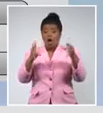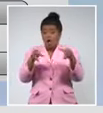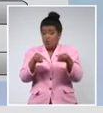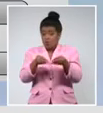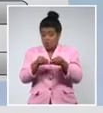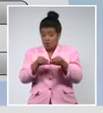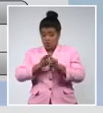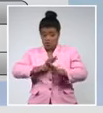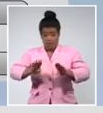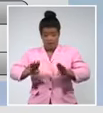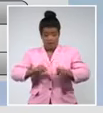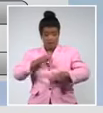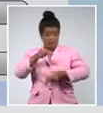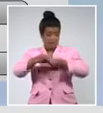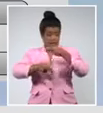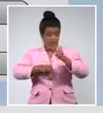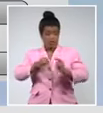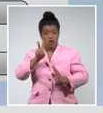procesado